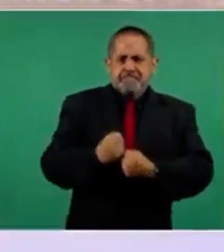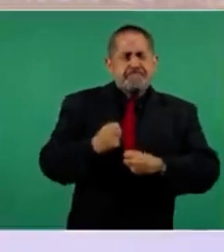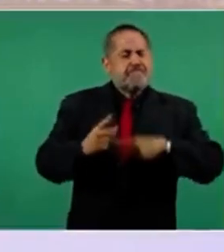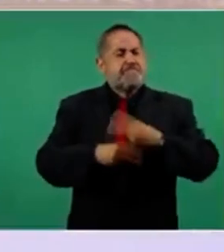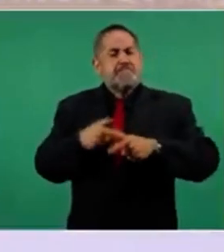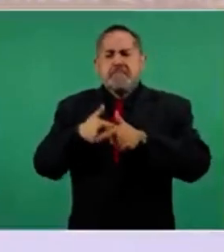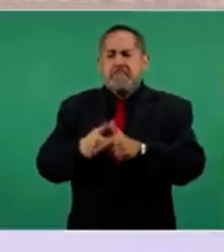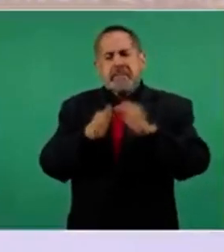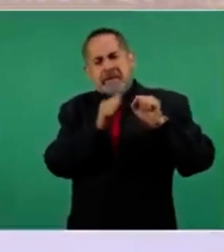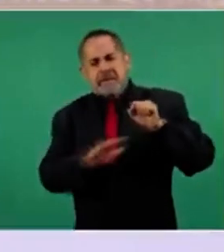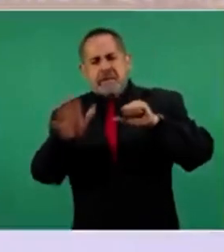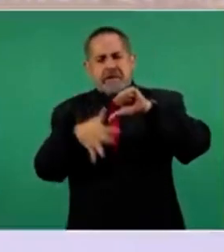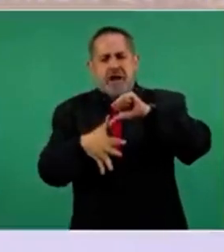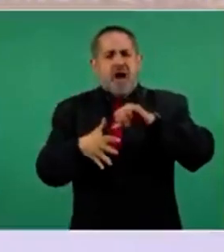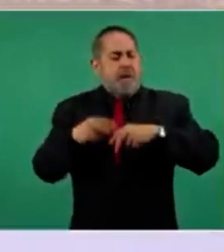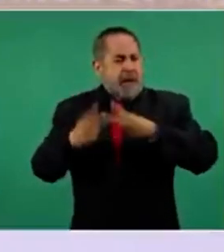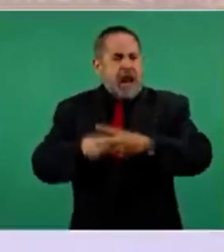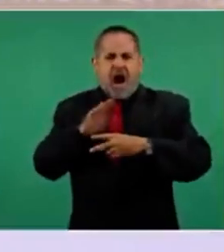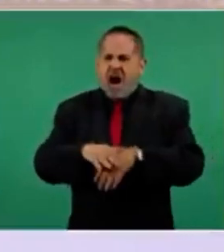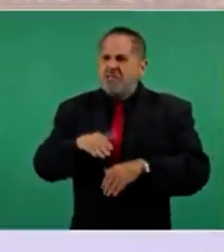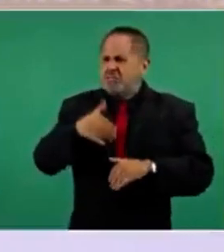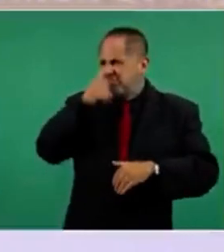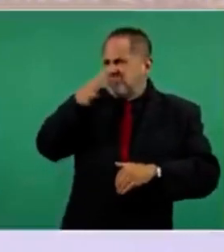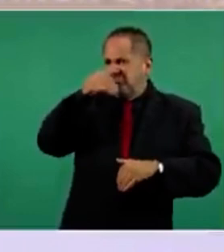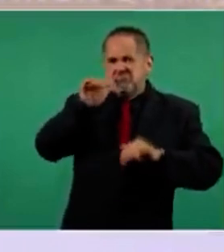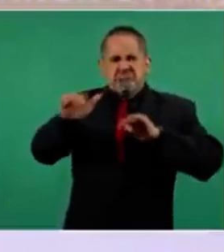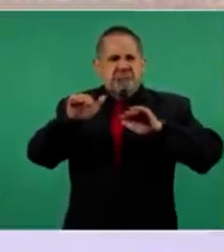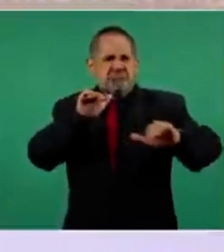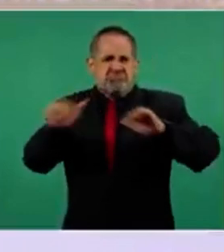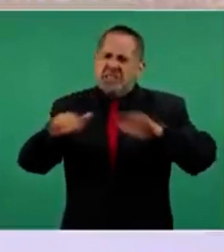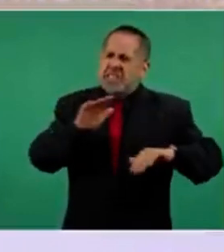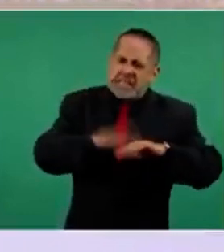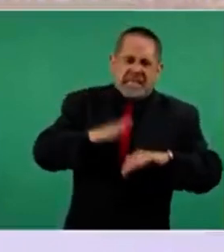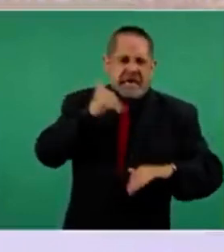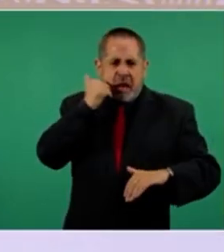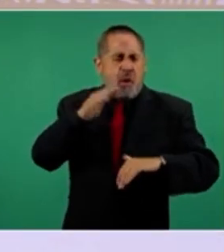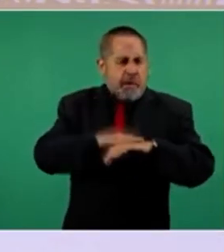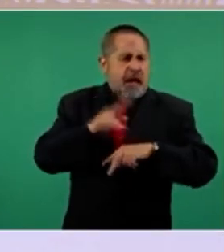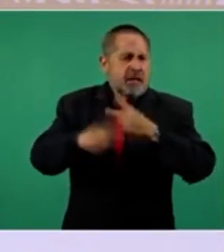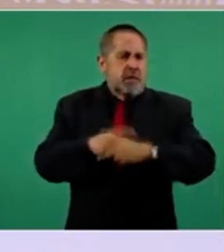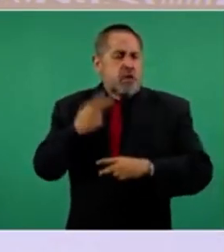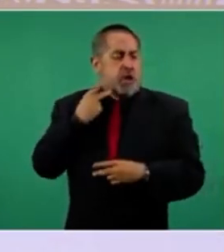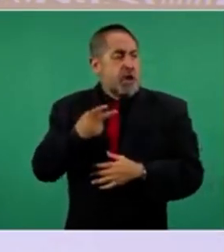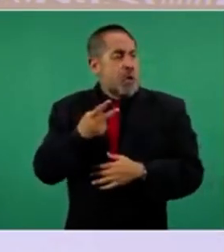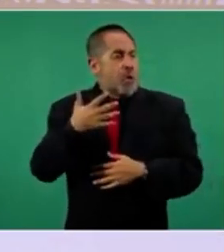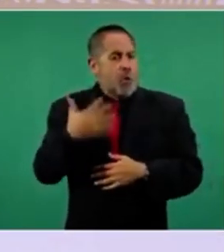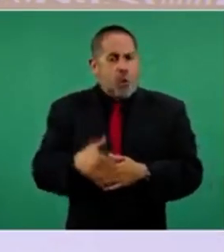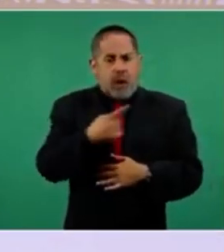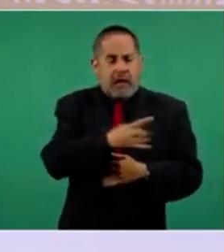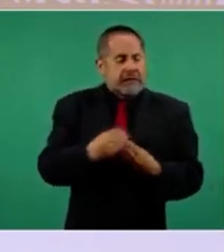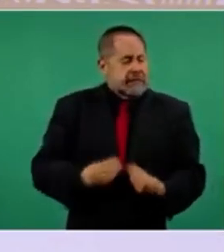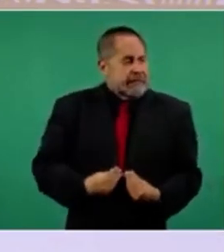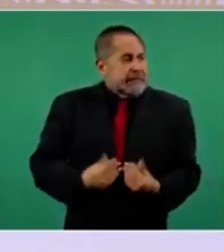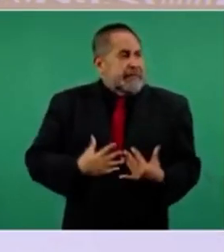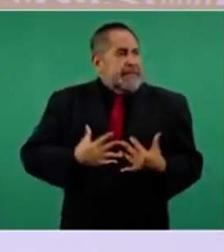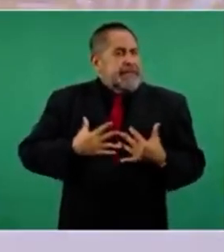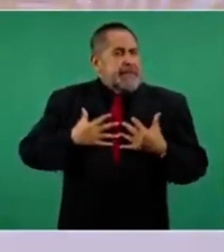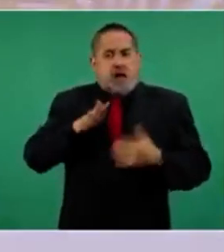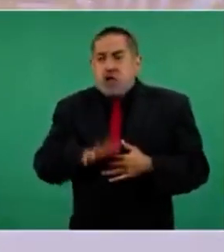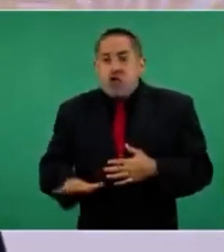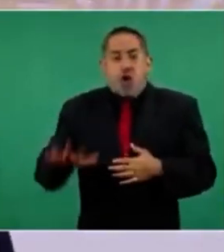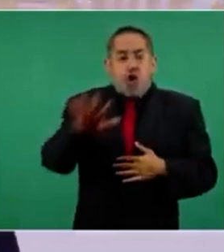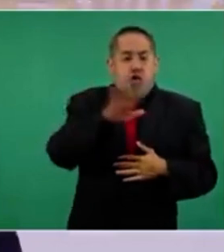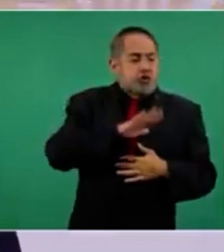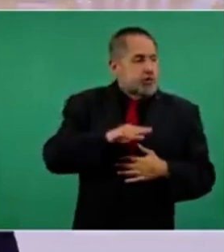y en la concreción de importantes demandas sociales y políticas, lo que constituyó una inmensa inspiración y aliento para